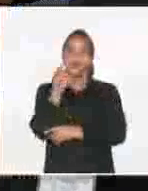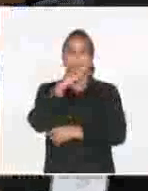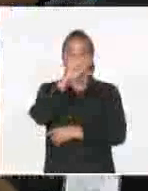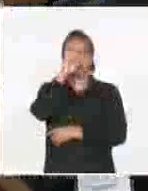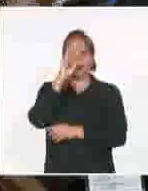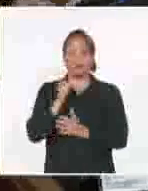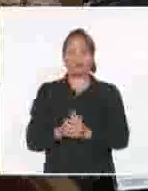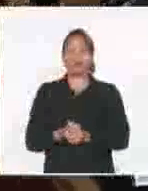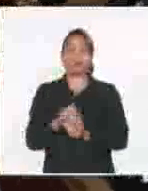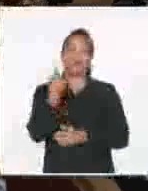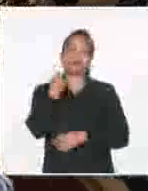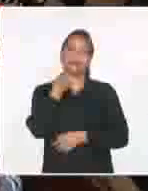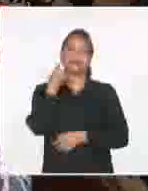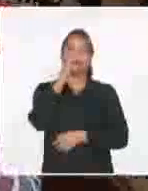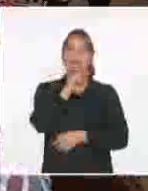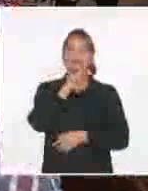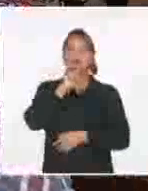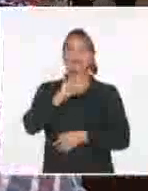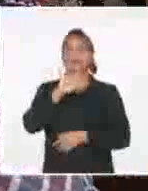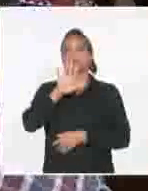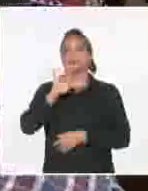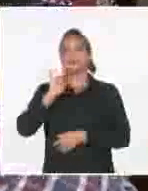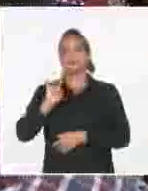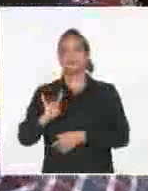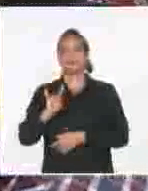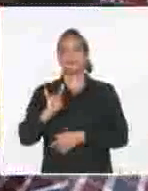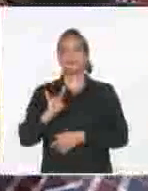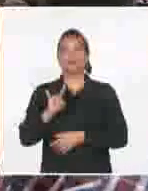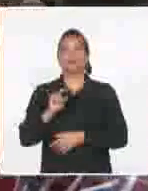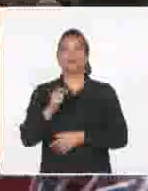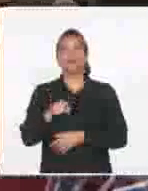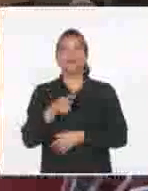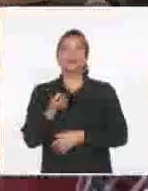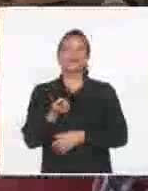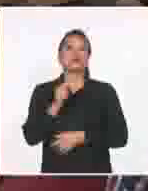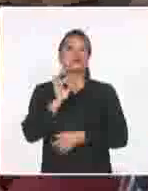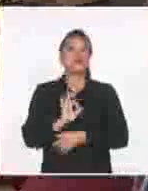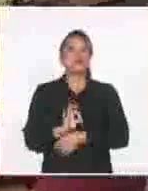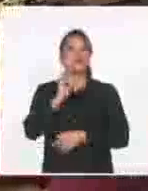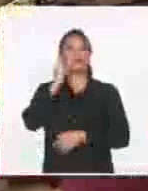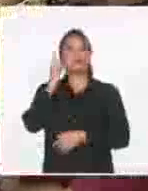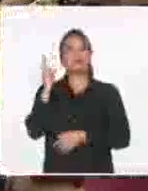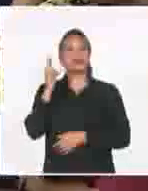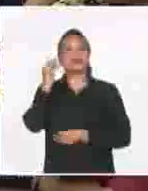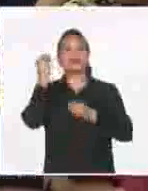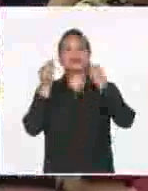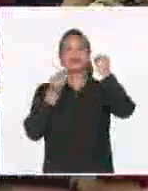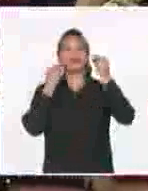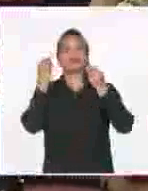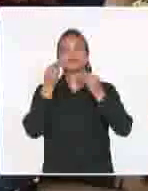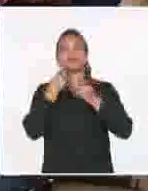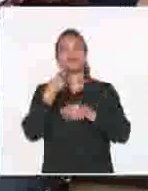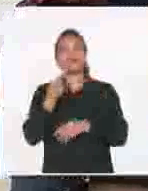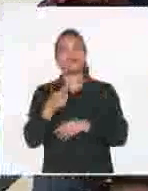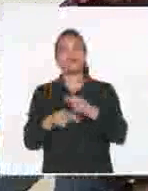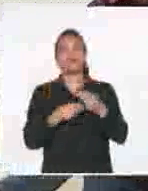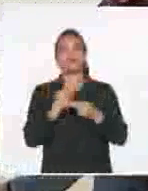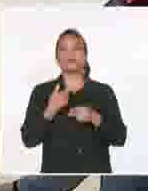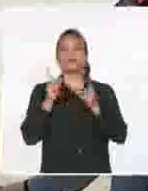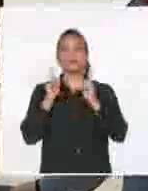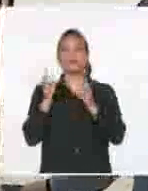en 1959. Y no puedo dejar de pensar, tuve una reunión